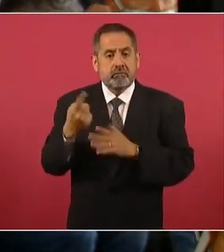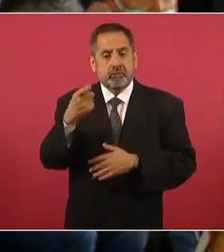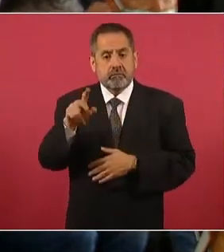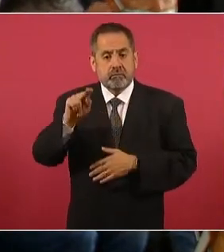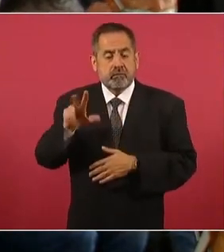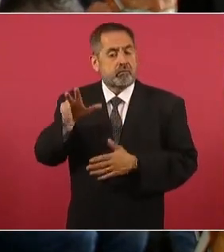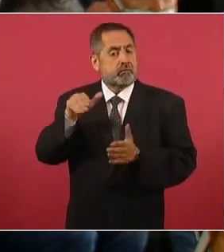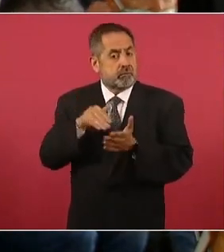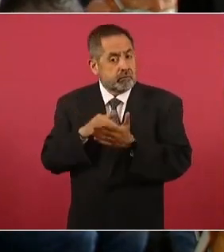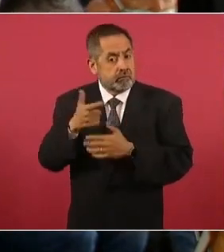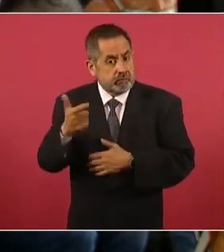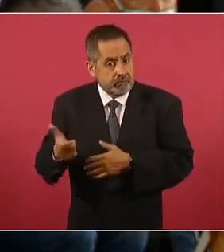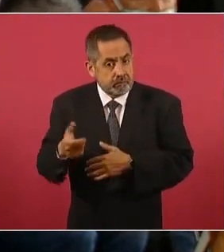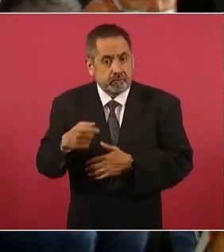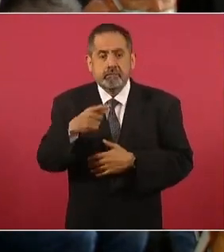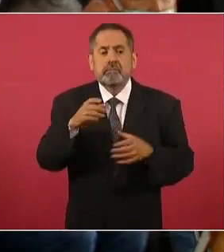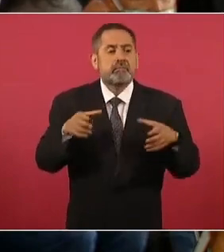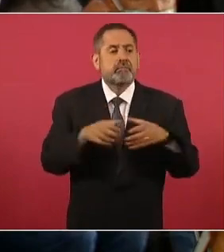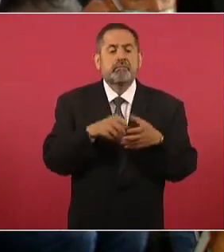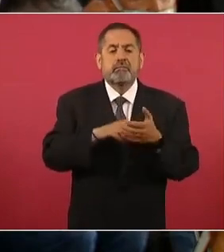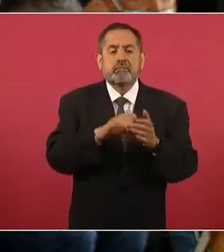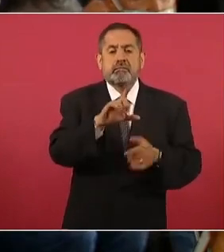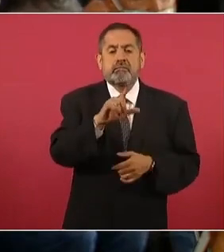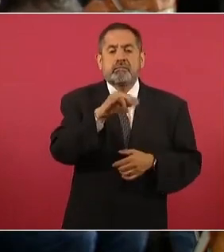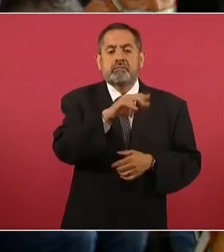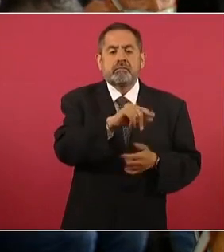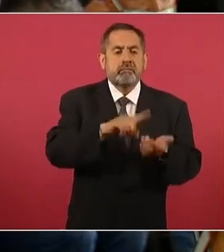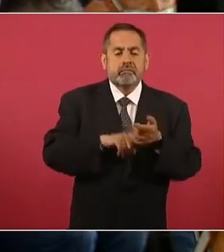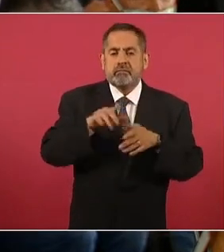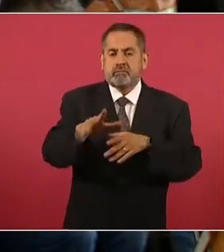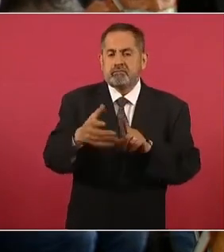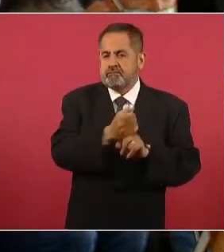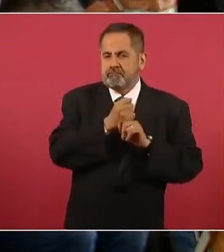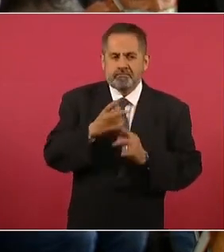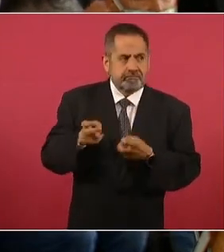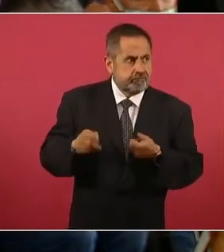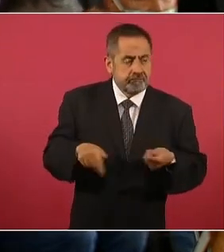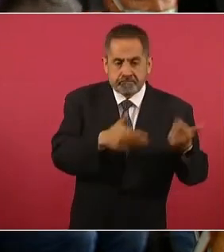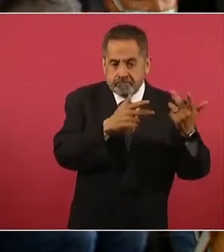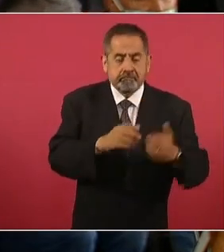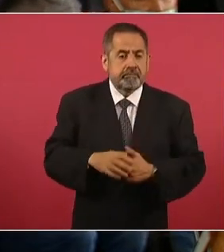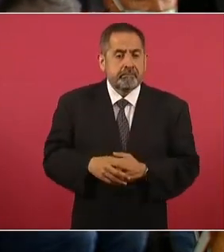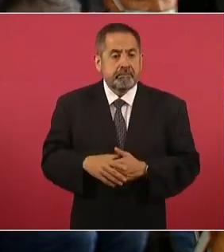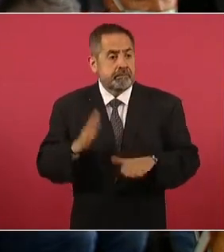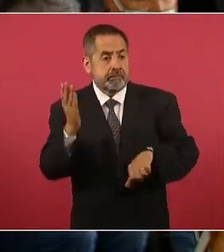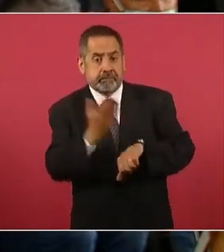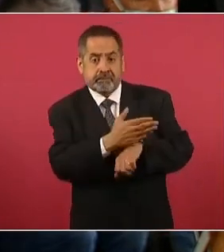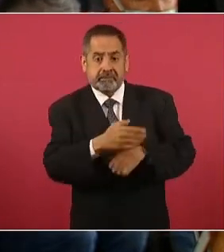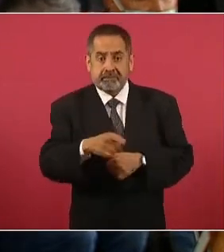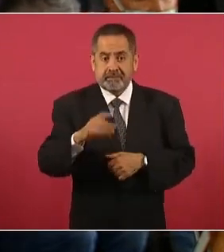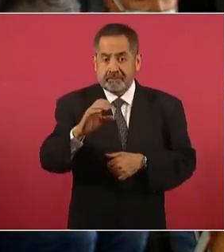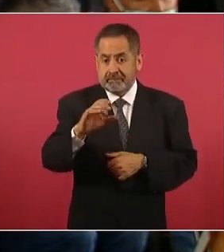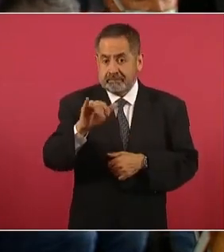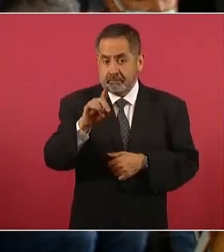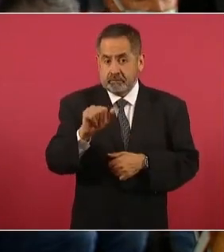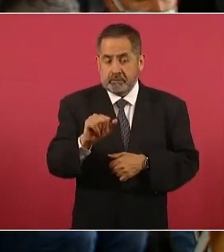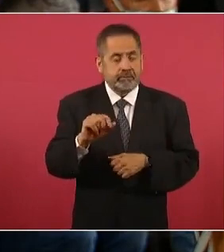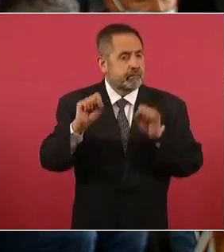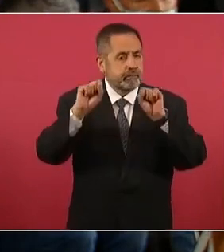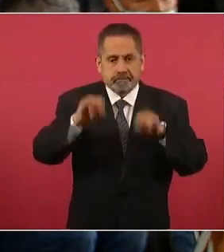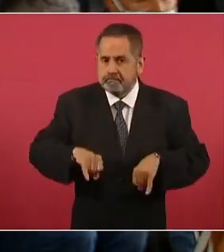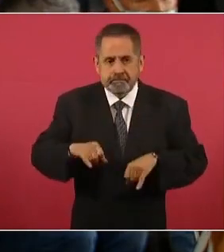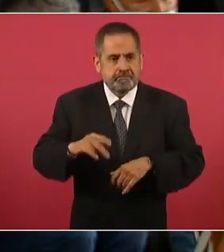es lo que está pidiendo la Clínica de Interés Público contra la Trata de Personas. Condenaron a Claudia Ivonne sin ninguna